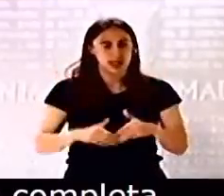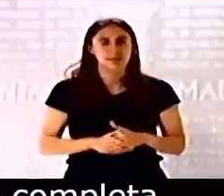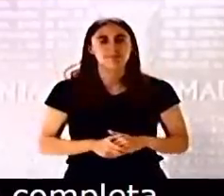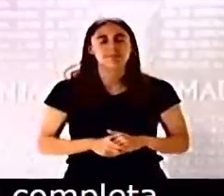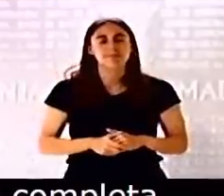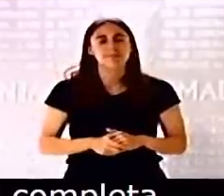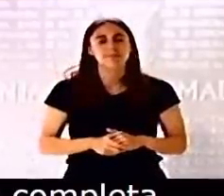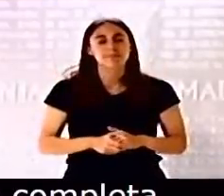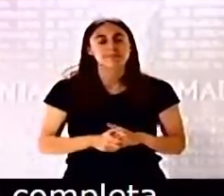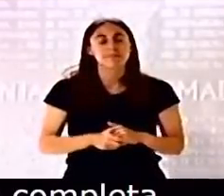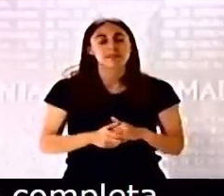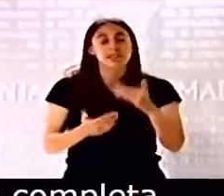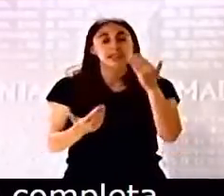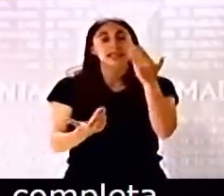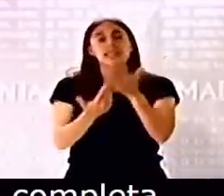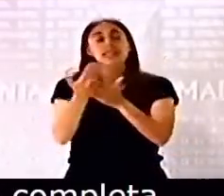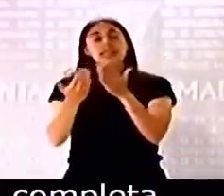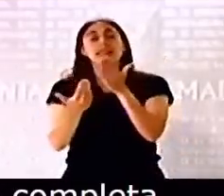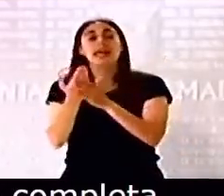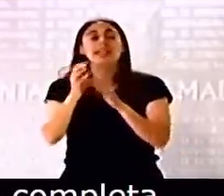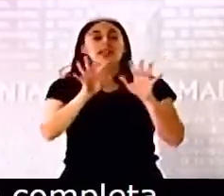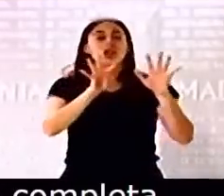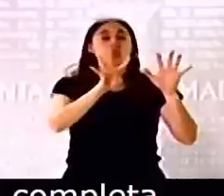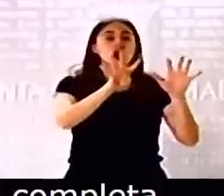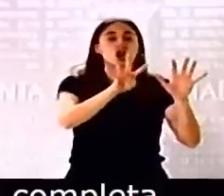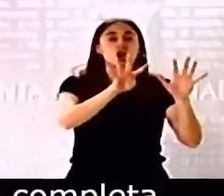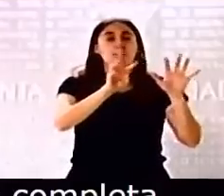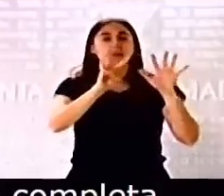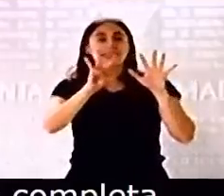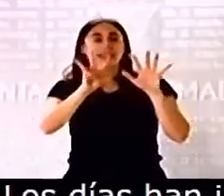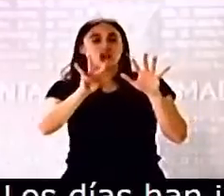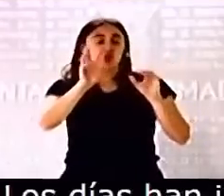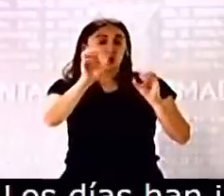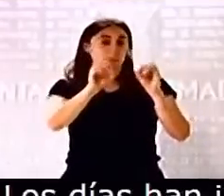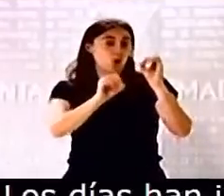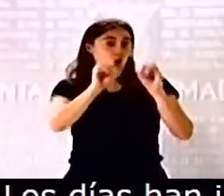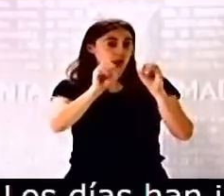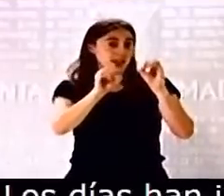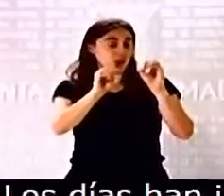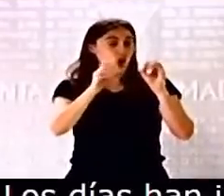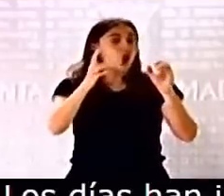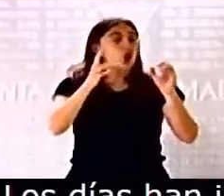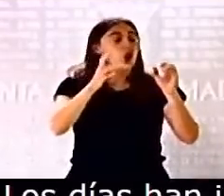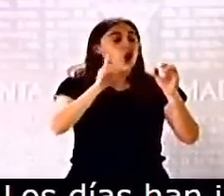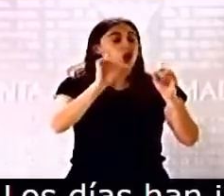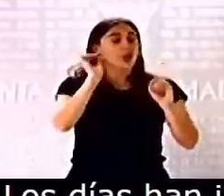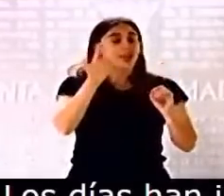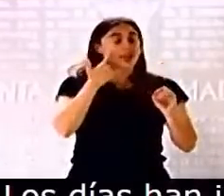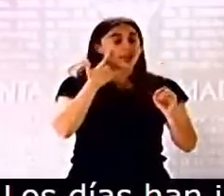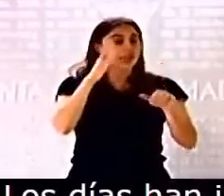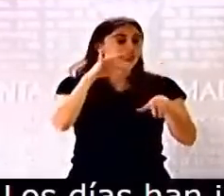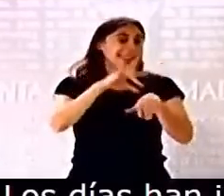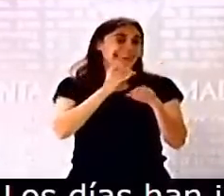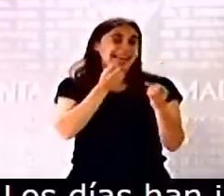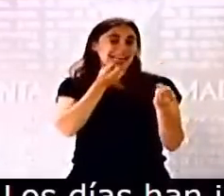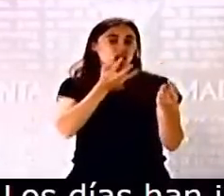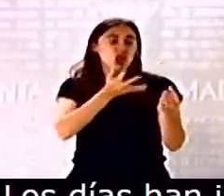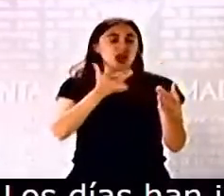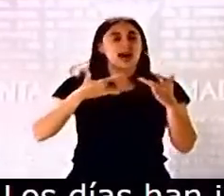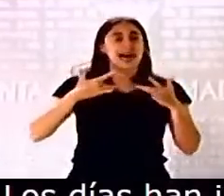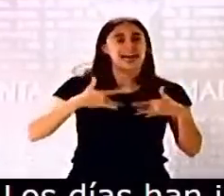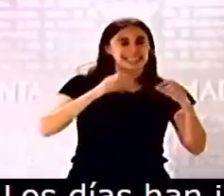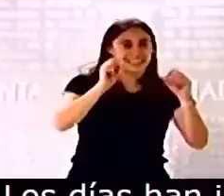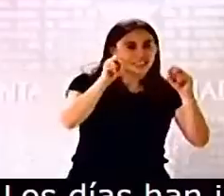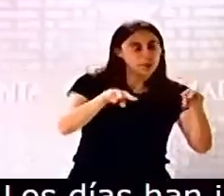Los días han ido desde más del 98% de diagnósticos de asintomáticos a más del 80% de diagnósticos